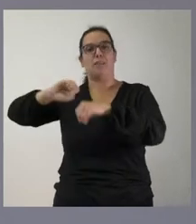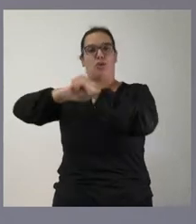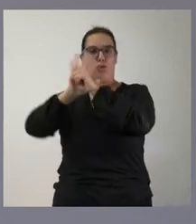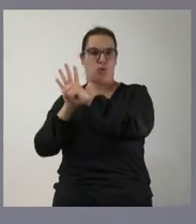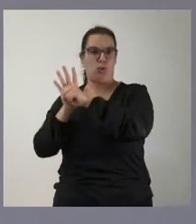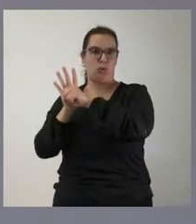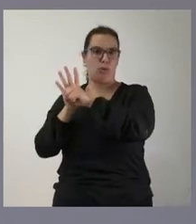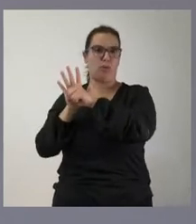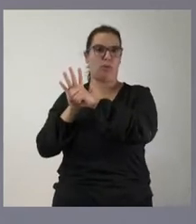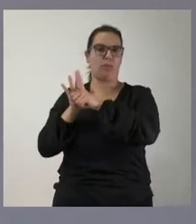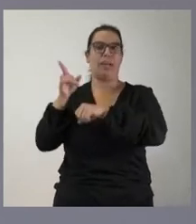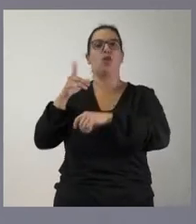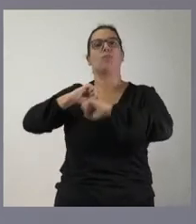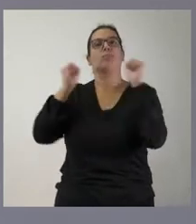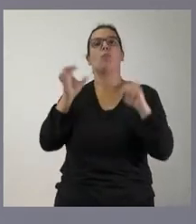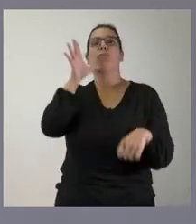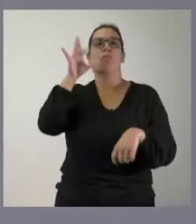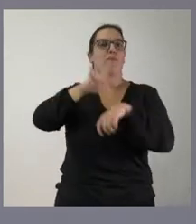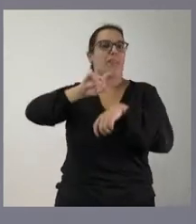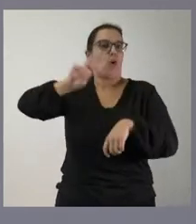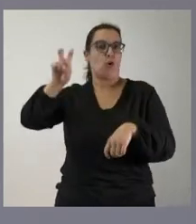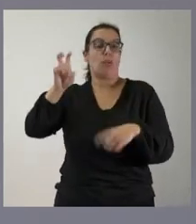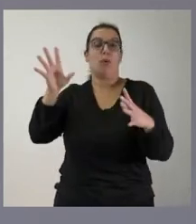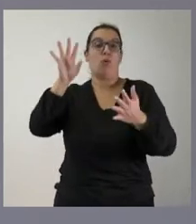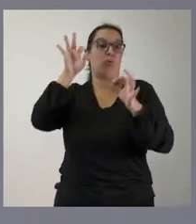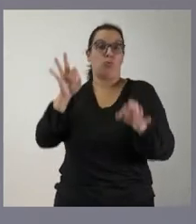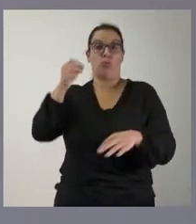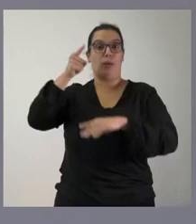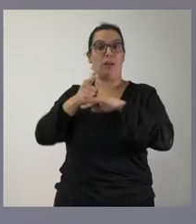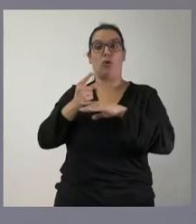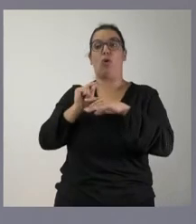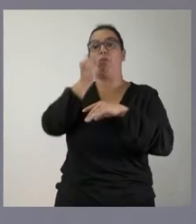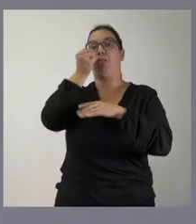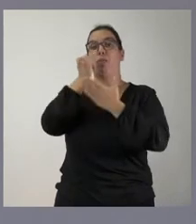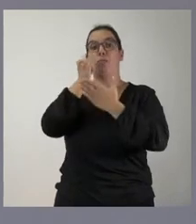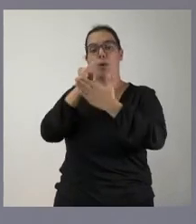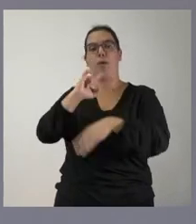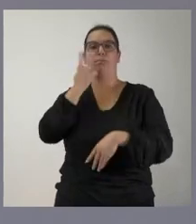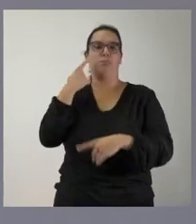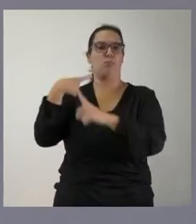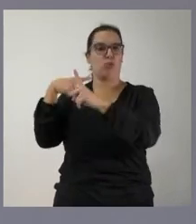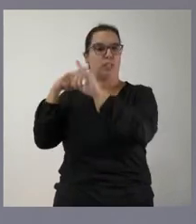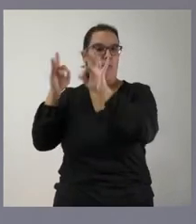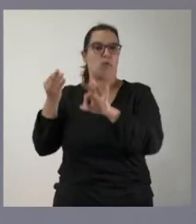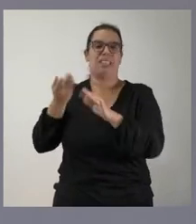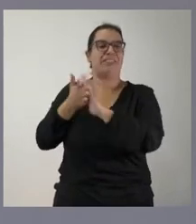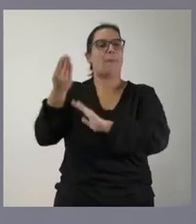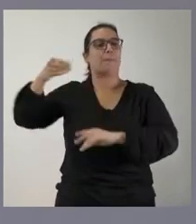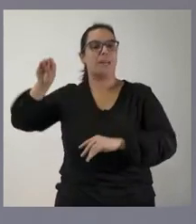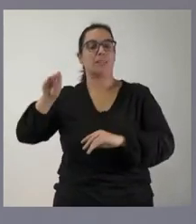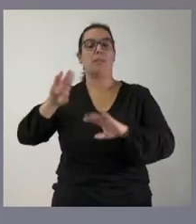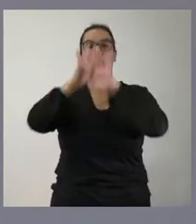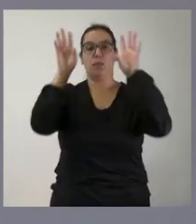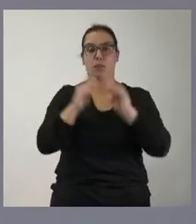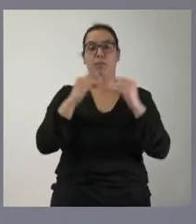alguna patología diferente y que al hacerse la prueba covid pues se les ha detectado el cómic En definitiva ocho pacientes